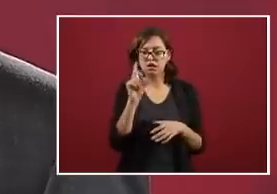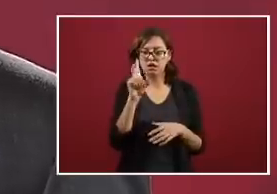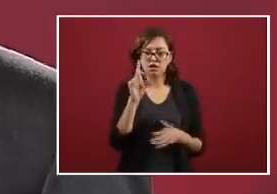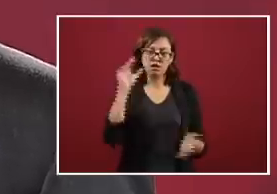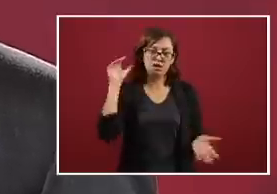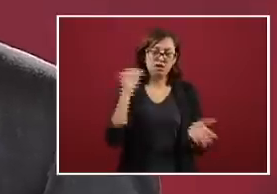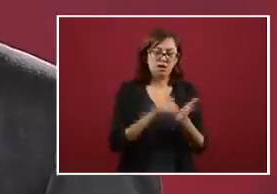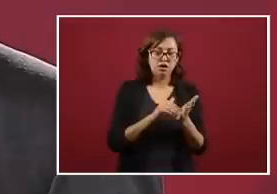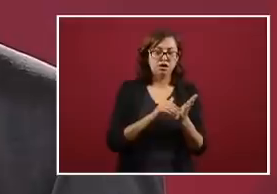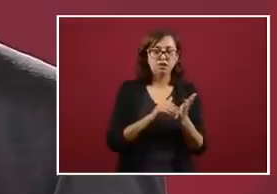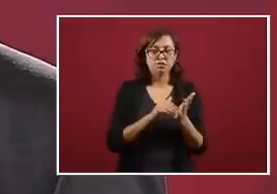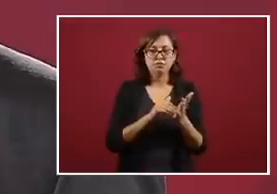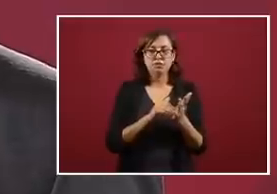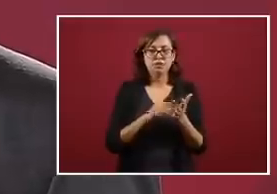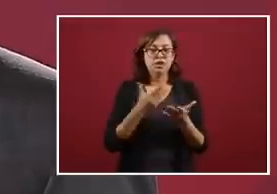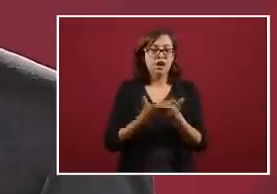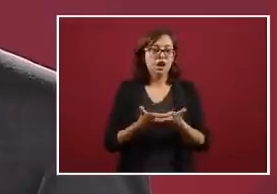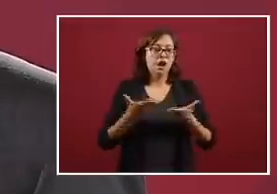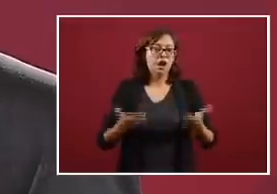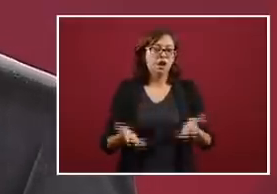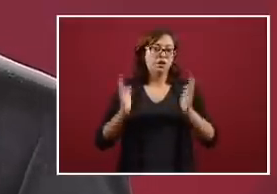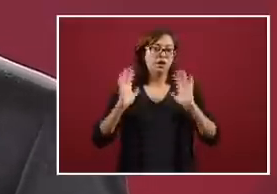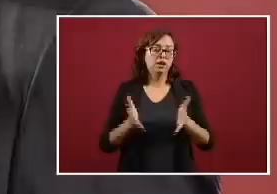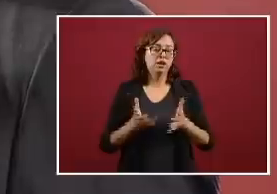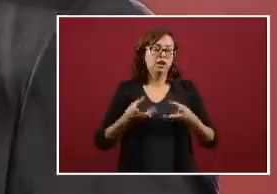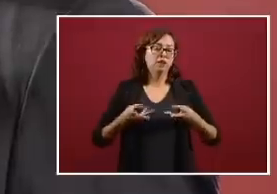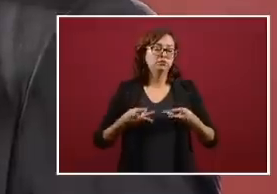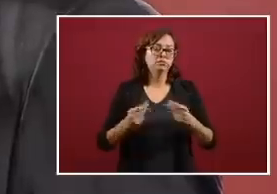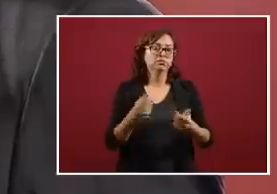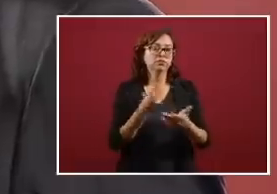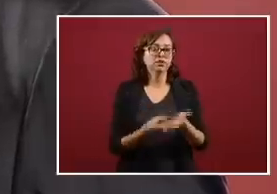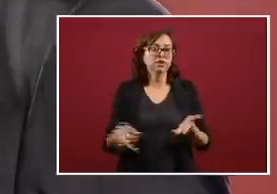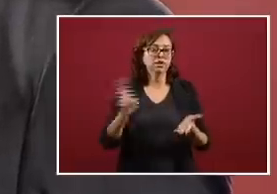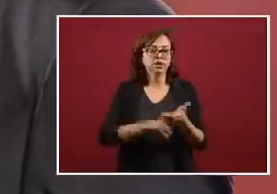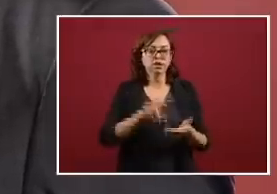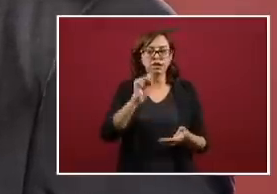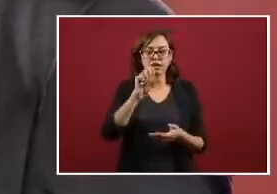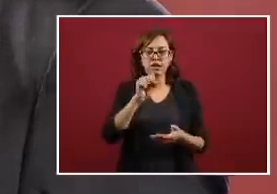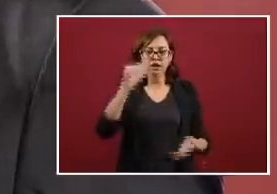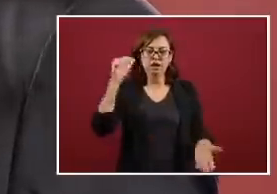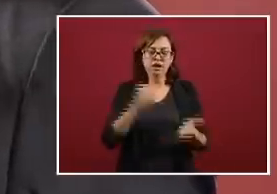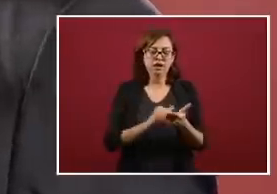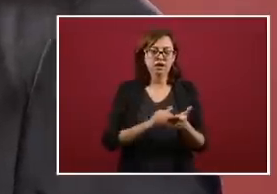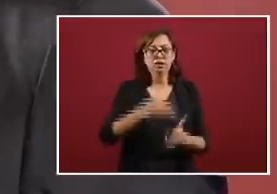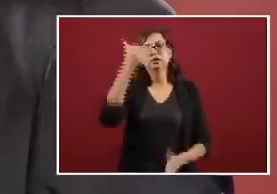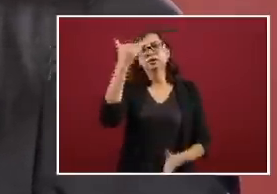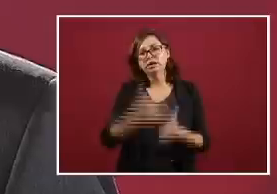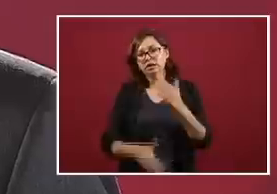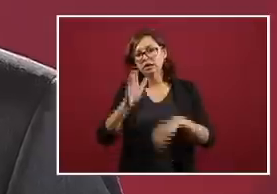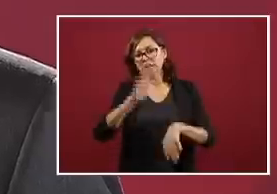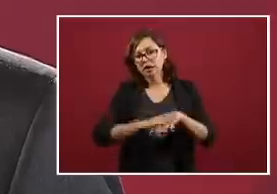30,000 y se llevan ejercicios 60,000 y faltan otros 30,000,